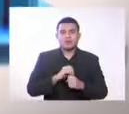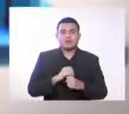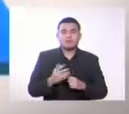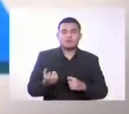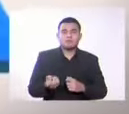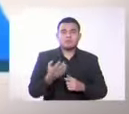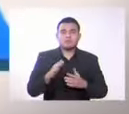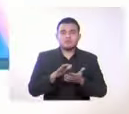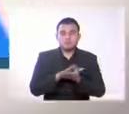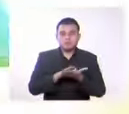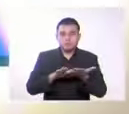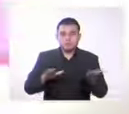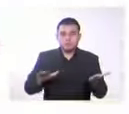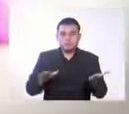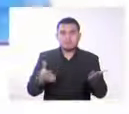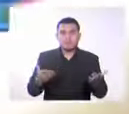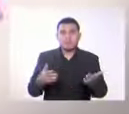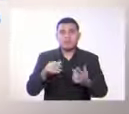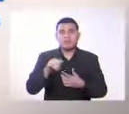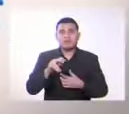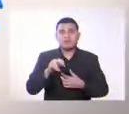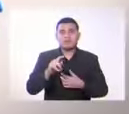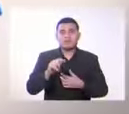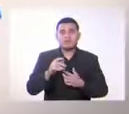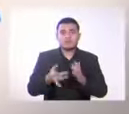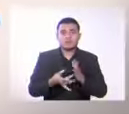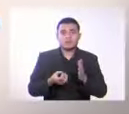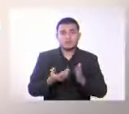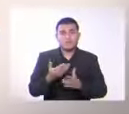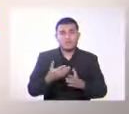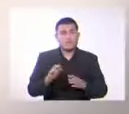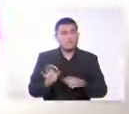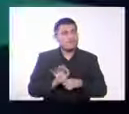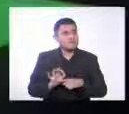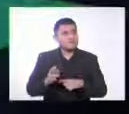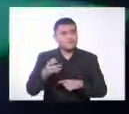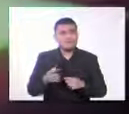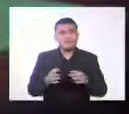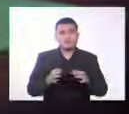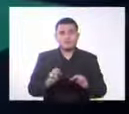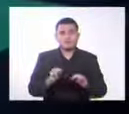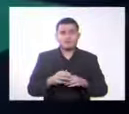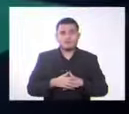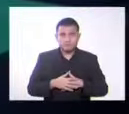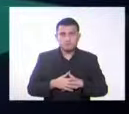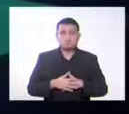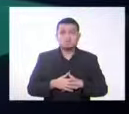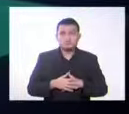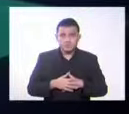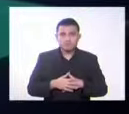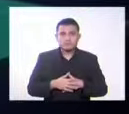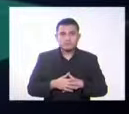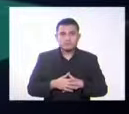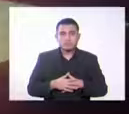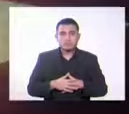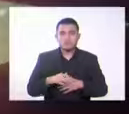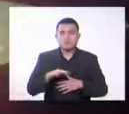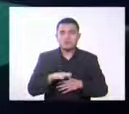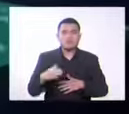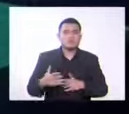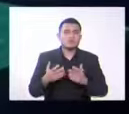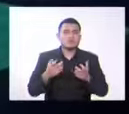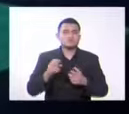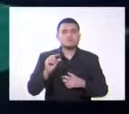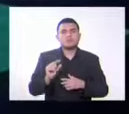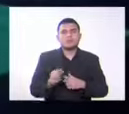celdas solares fabricadas con nanotecnología funcionan de la misma manera que las celdas solares tradicionales, pero usan mucho menos